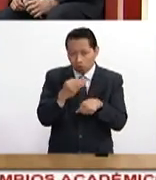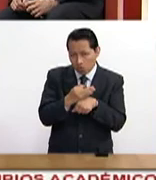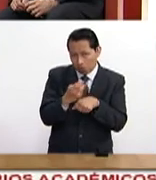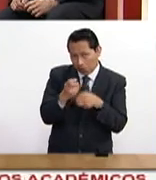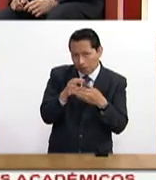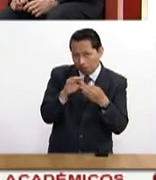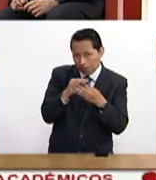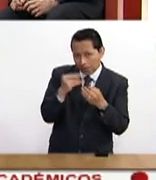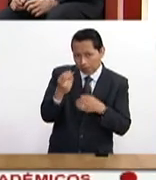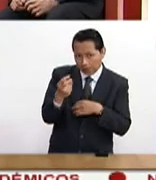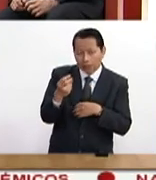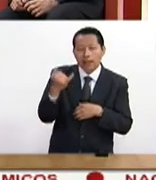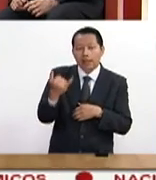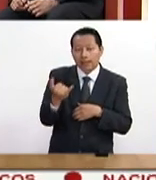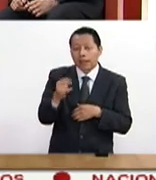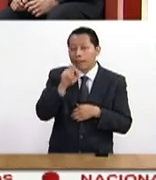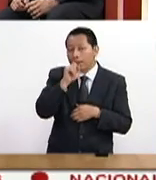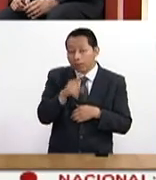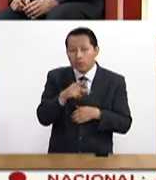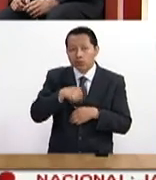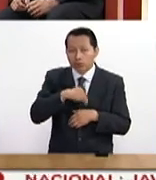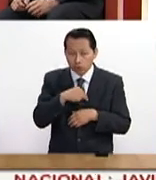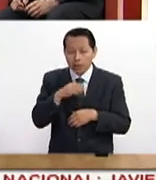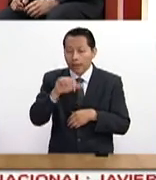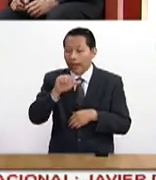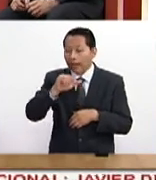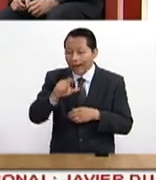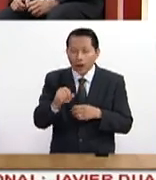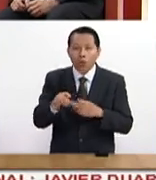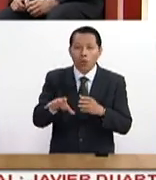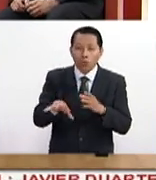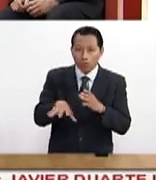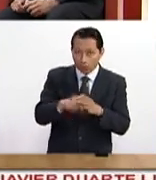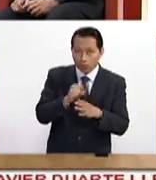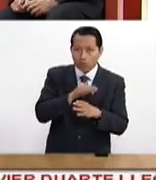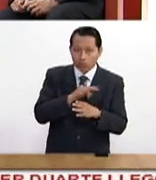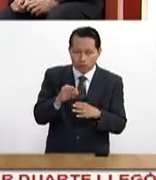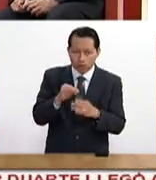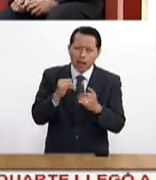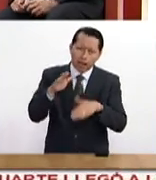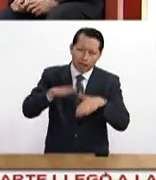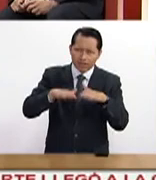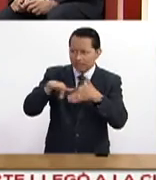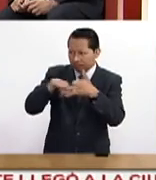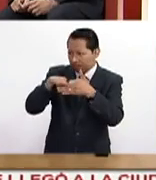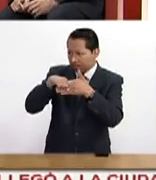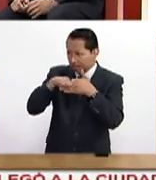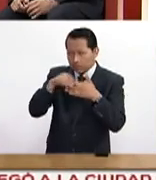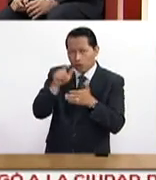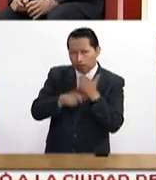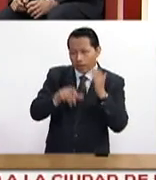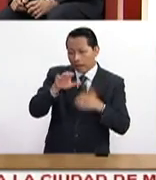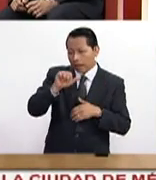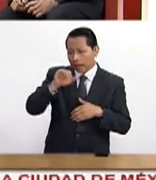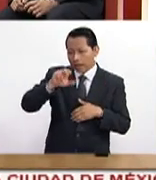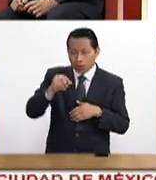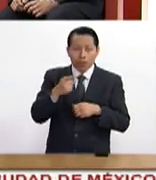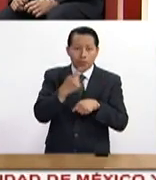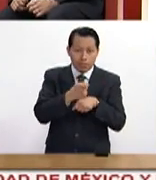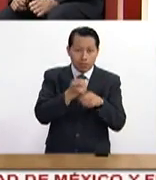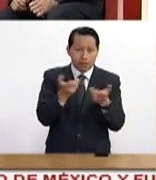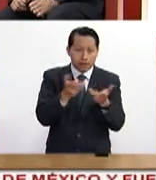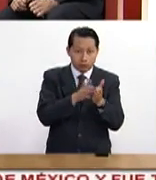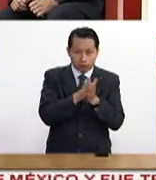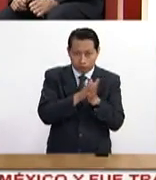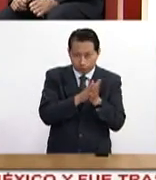poco de eso, y de ahí sacamos nuestro propio cacao, compramos también cacao en plantaciones cercanas, hacemos primero el chocolate,